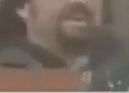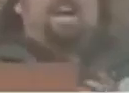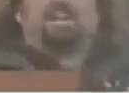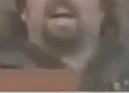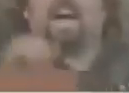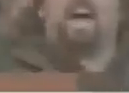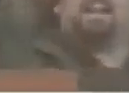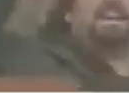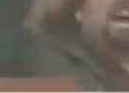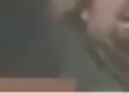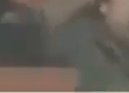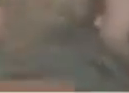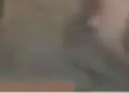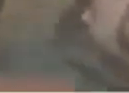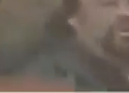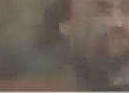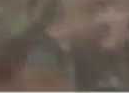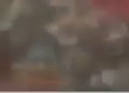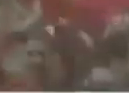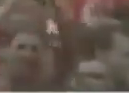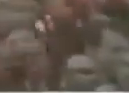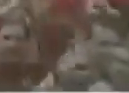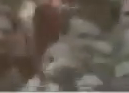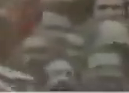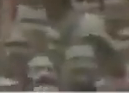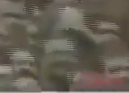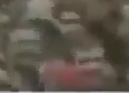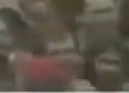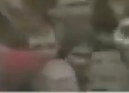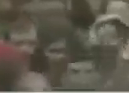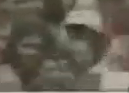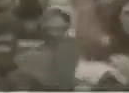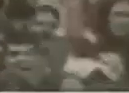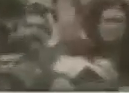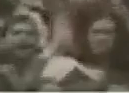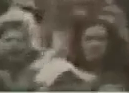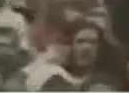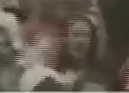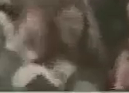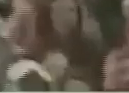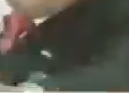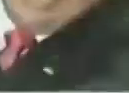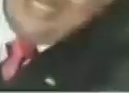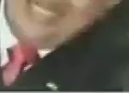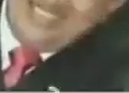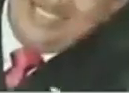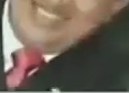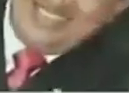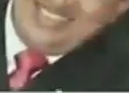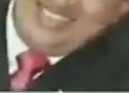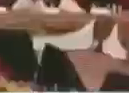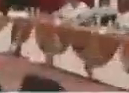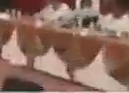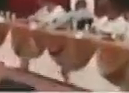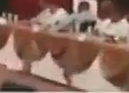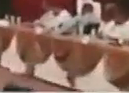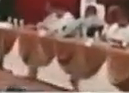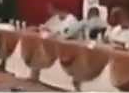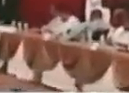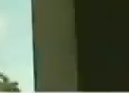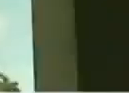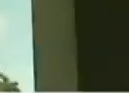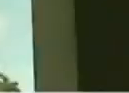Alca, Alca, al carajo. Con el nacimiento del ALBA TSP el 14 de diciembre de 2004 en La Habana, Cuba,